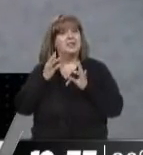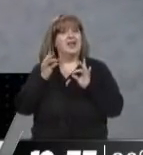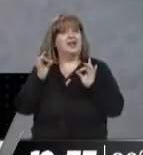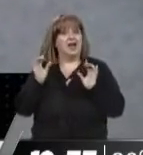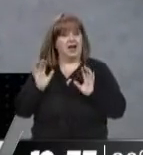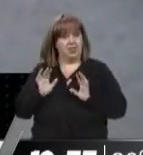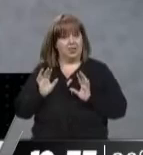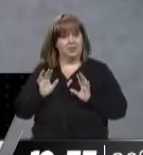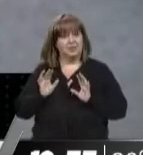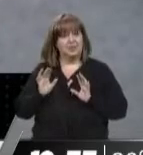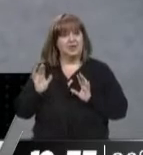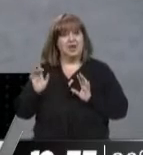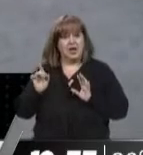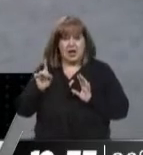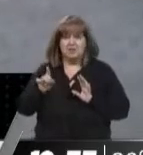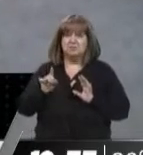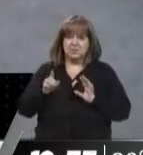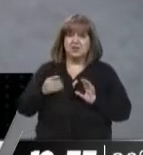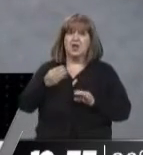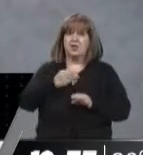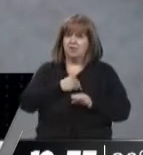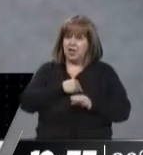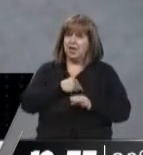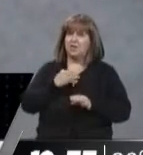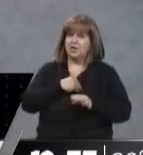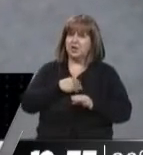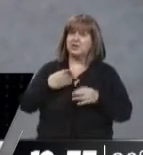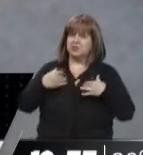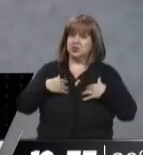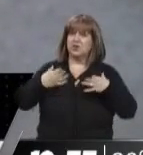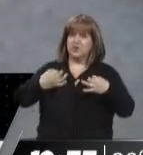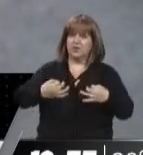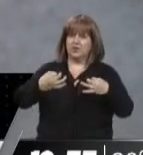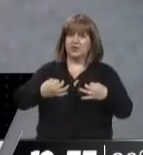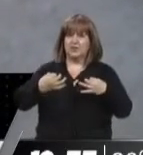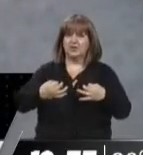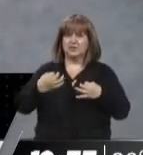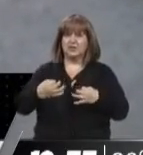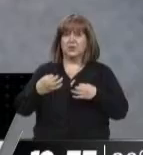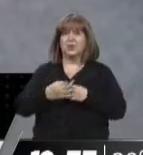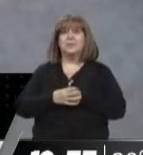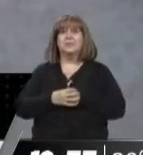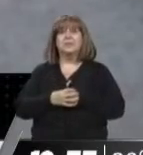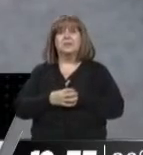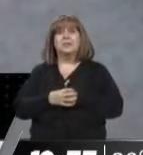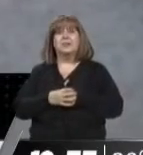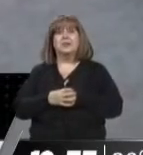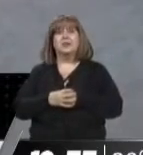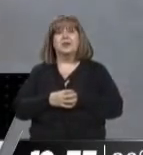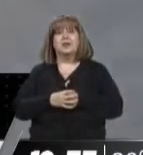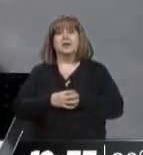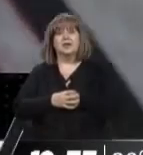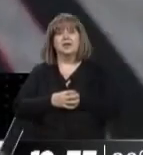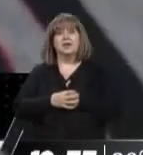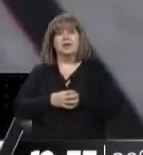fe. Con tanta fe, Diva. ¿Qué pasó? Operación complicada, pero se supone que podía